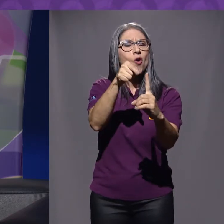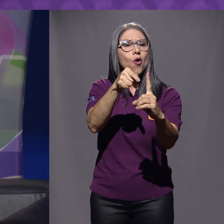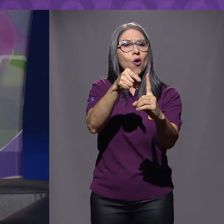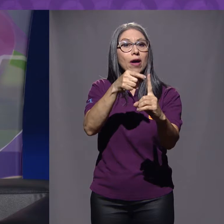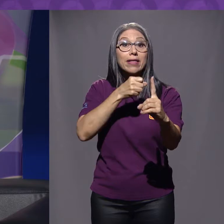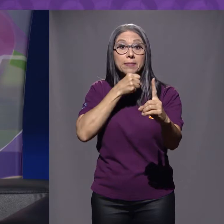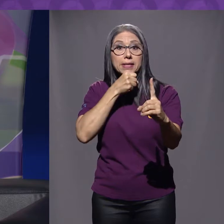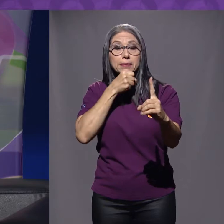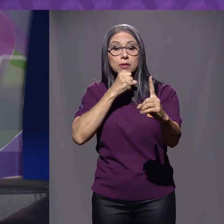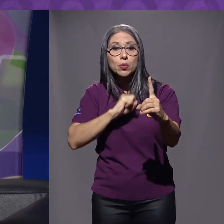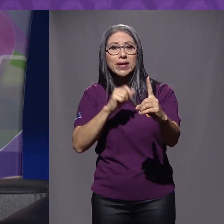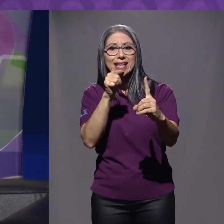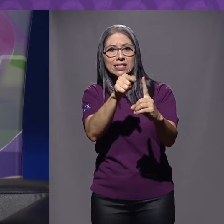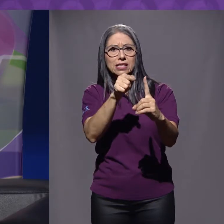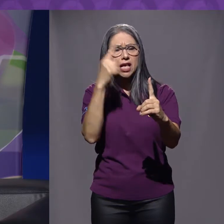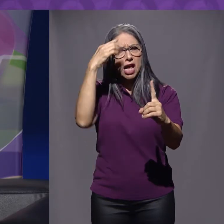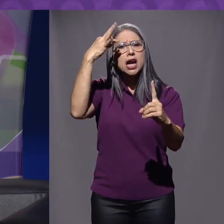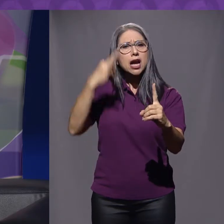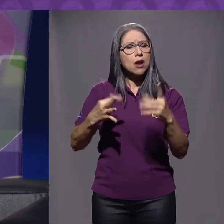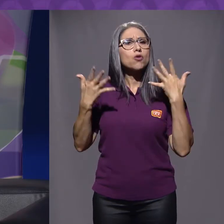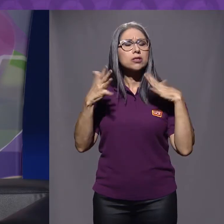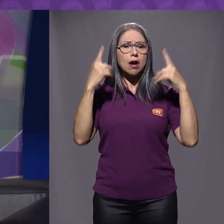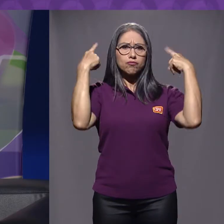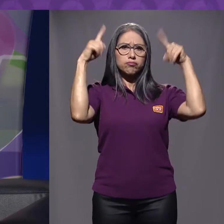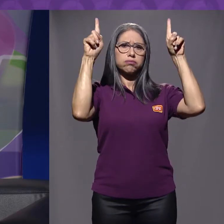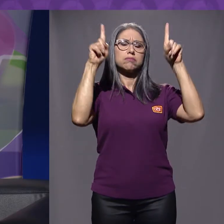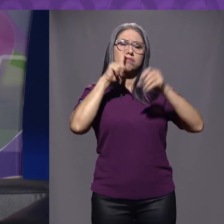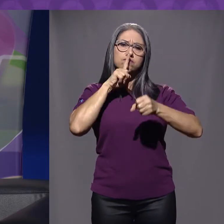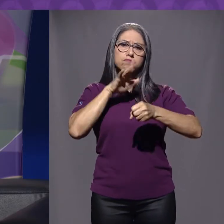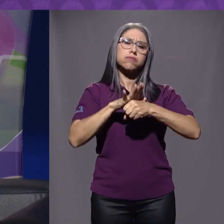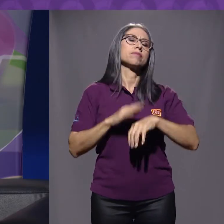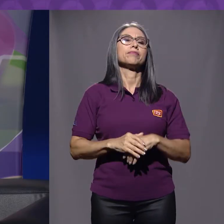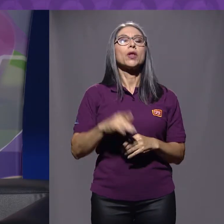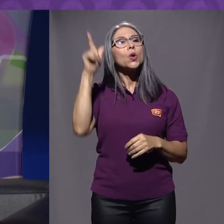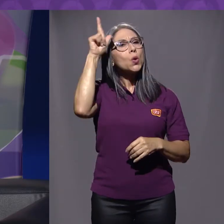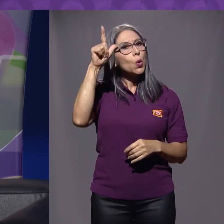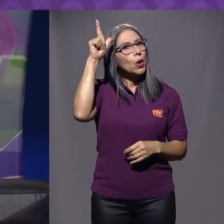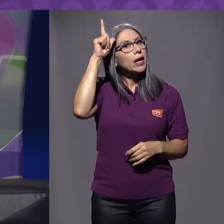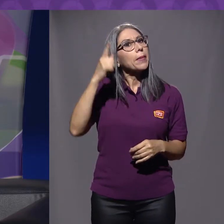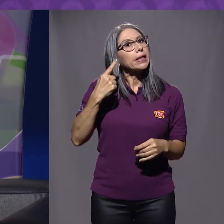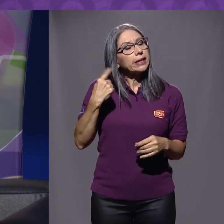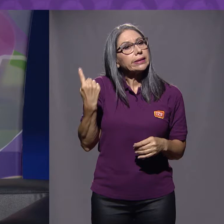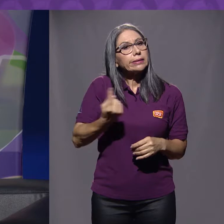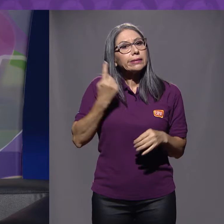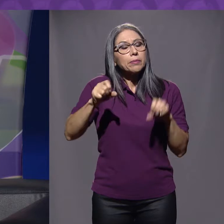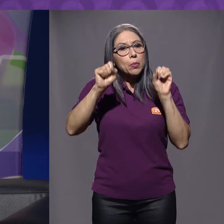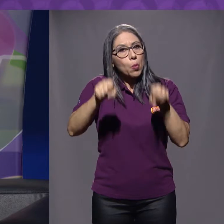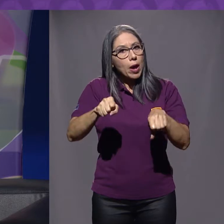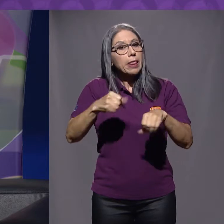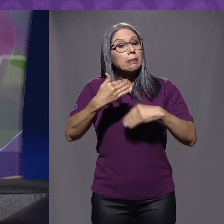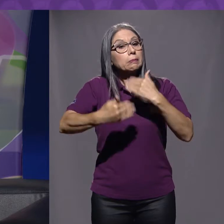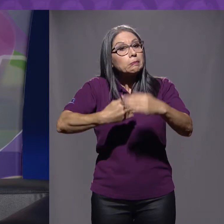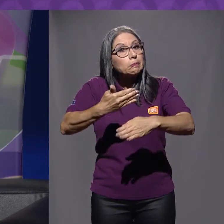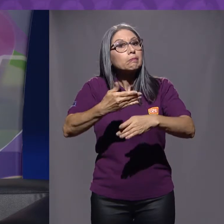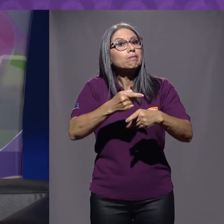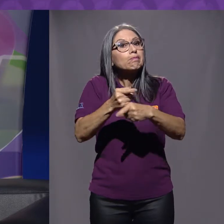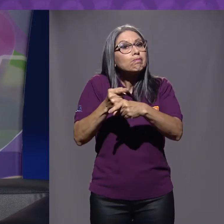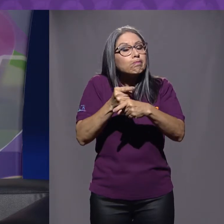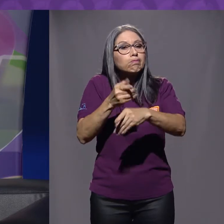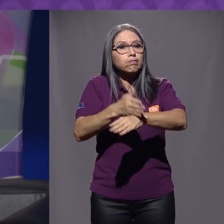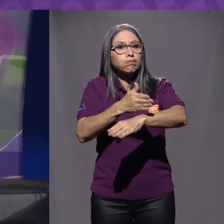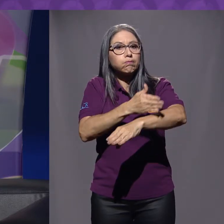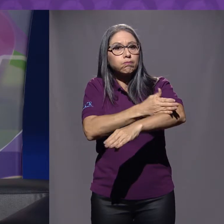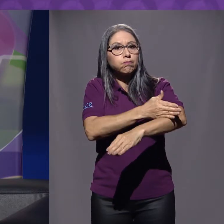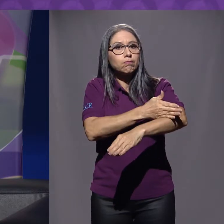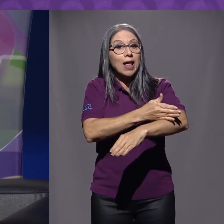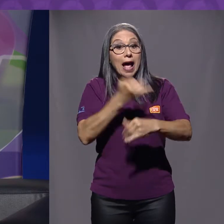envejecimiento y vejez, yo creo que se ha cumplido, ¿verdad? Obviamente siempre hay oportunidades de mejora y justamente